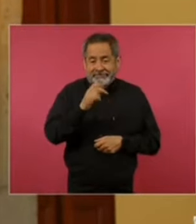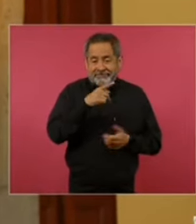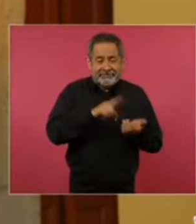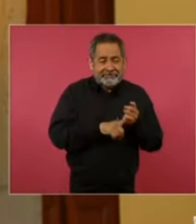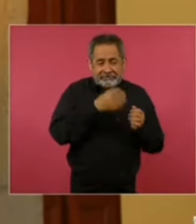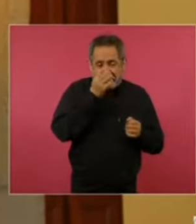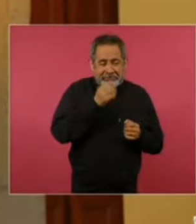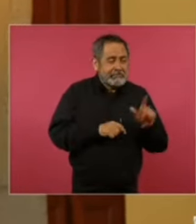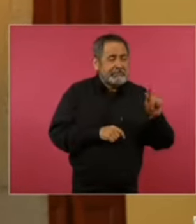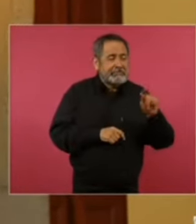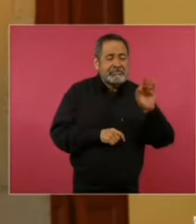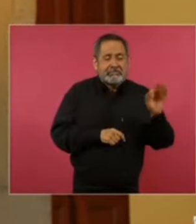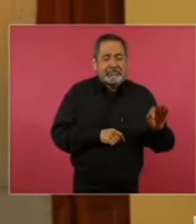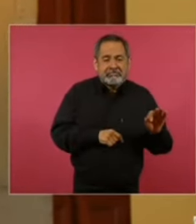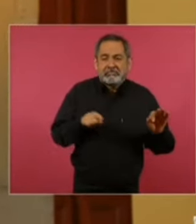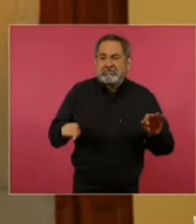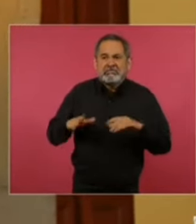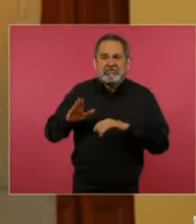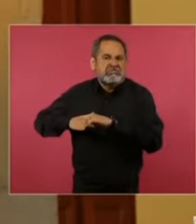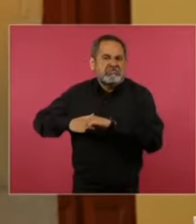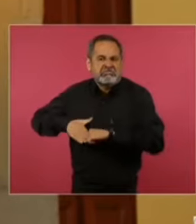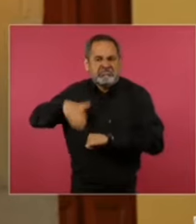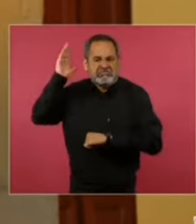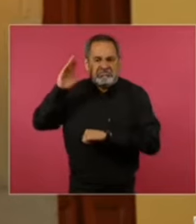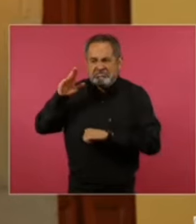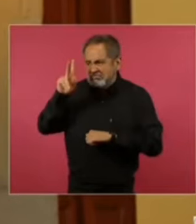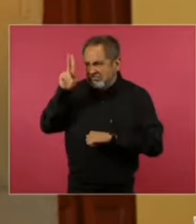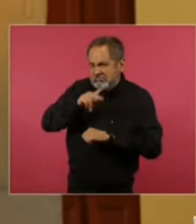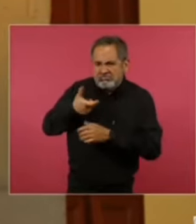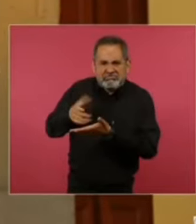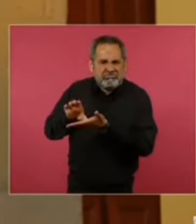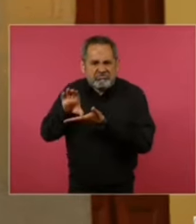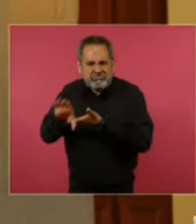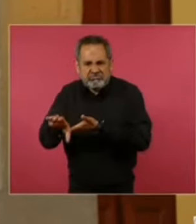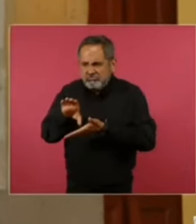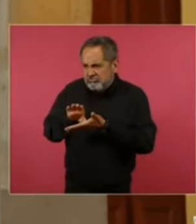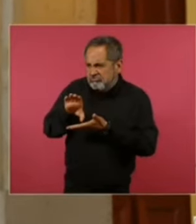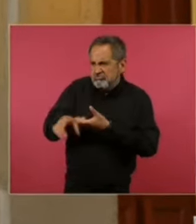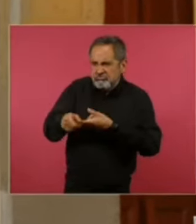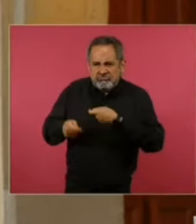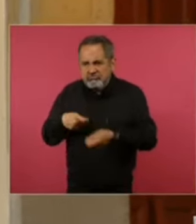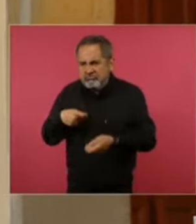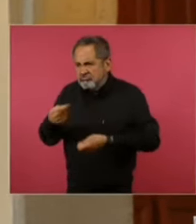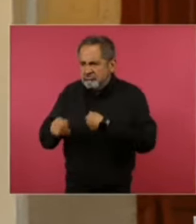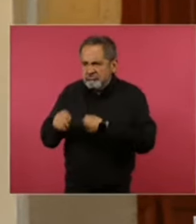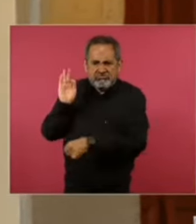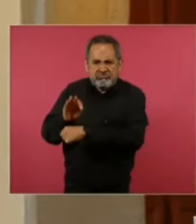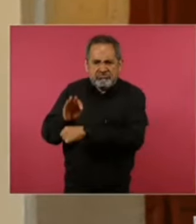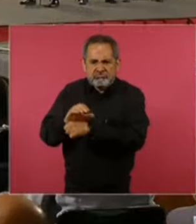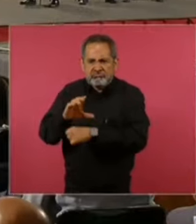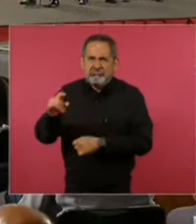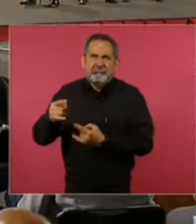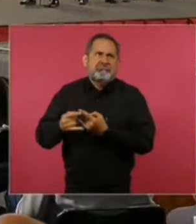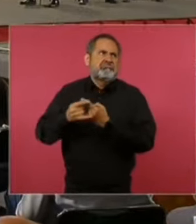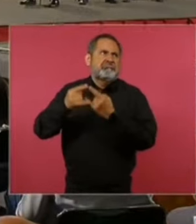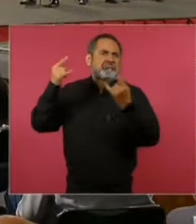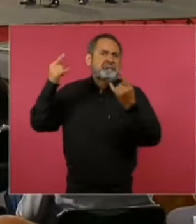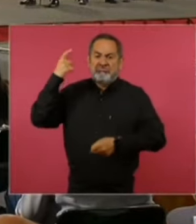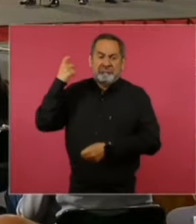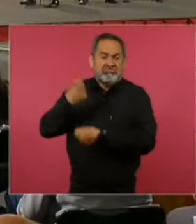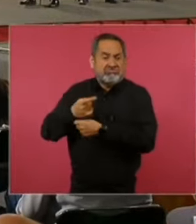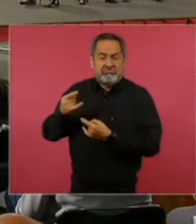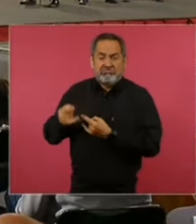tenemos desarrollada en este por lo que este la inversión que tenemos durante esta administración Es histórica y no no tiene